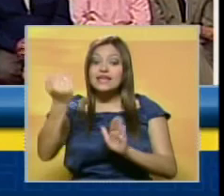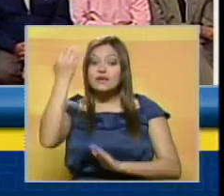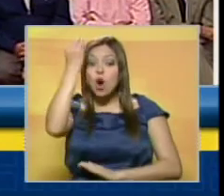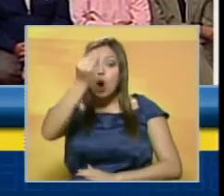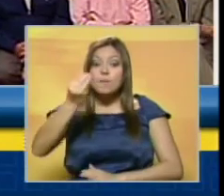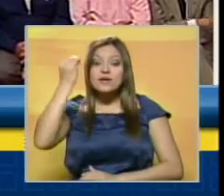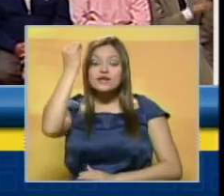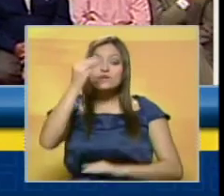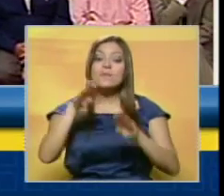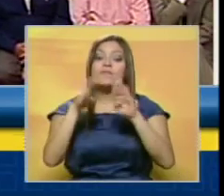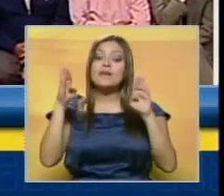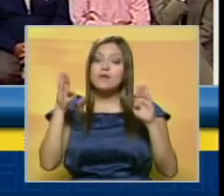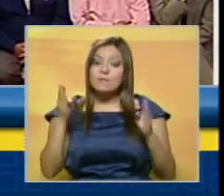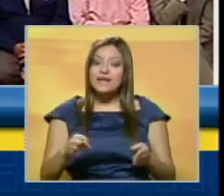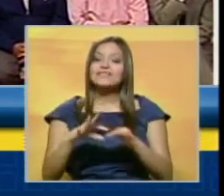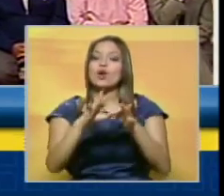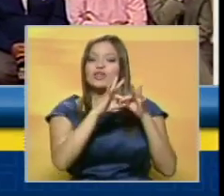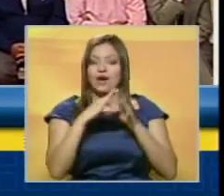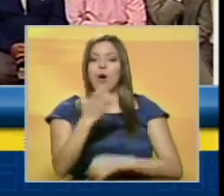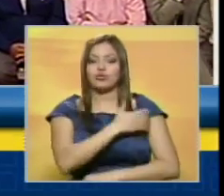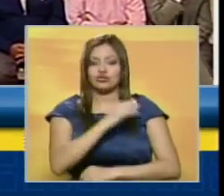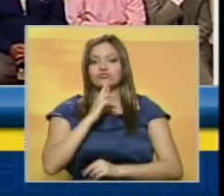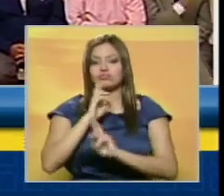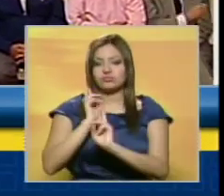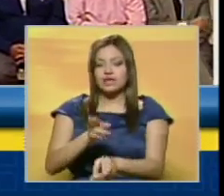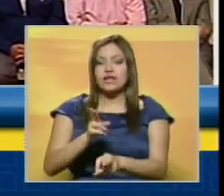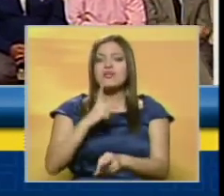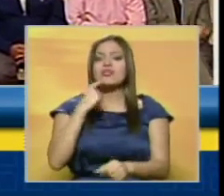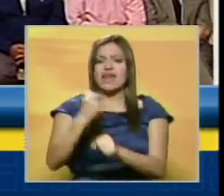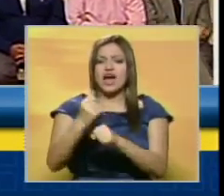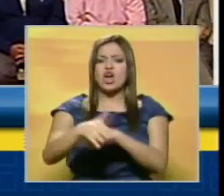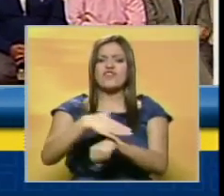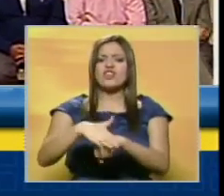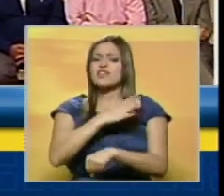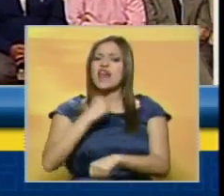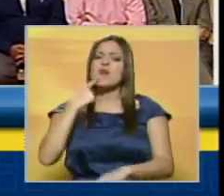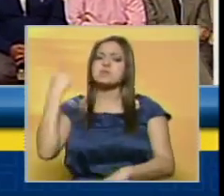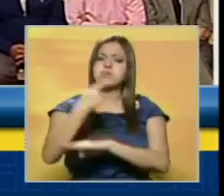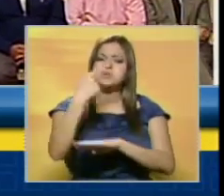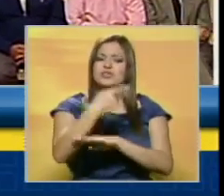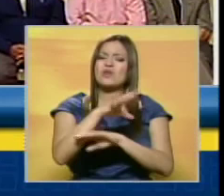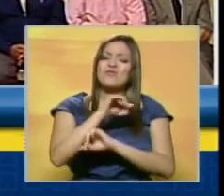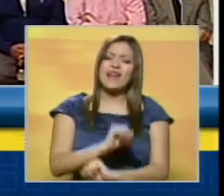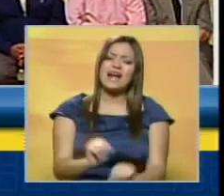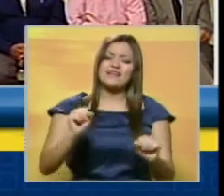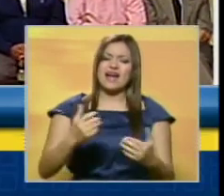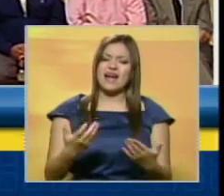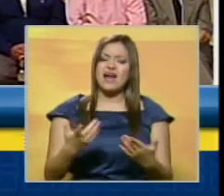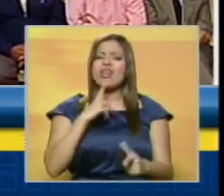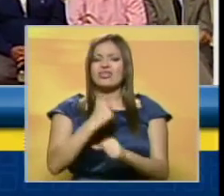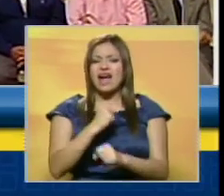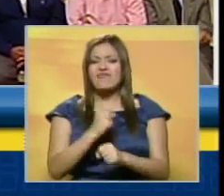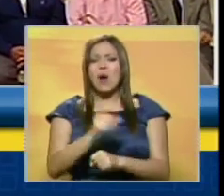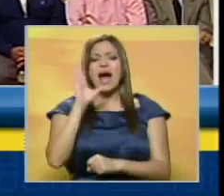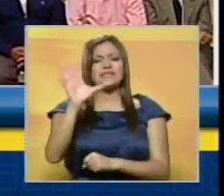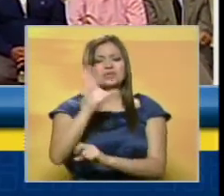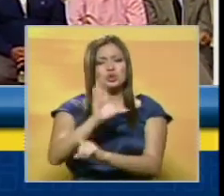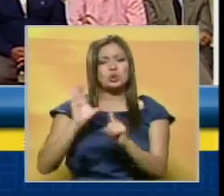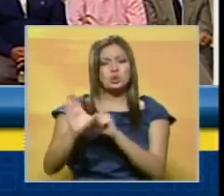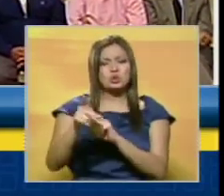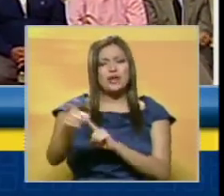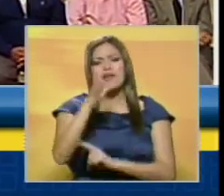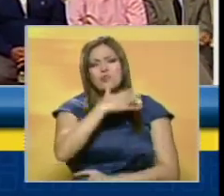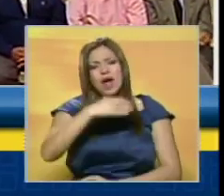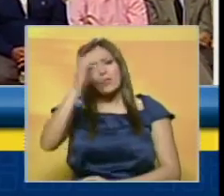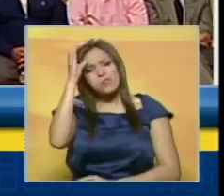posición de la Mesa de la Unidad. Dicen que ante el empeño gubernamental de imponer un modelo fracasado con una gestión caracterizada por la